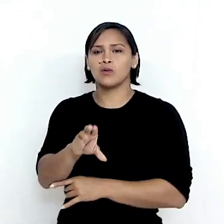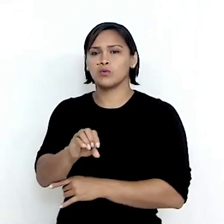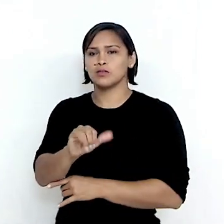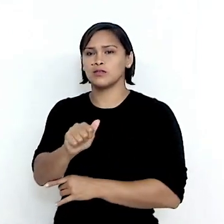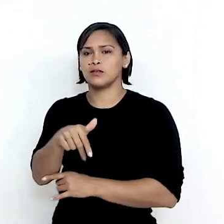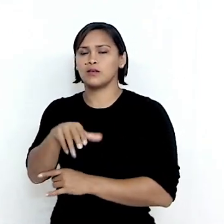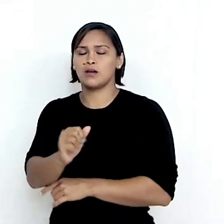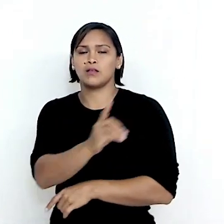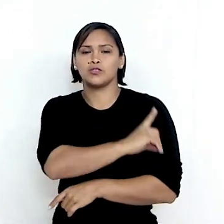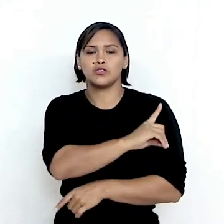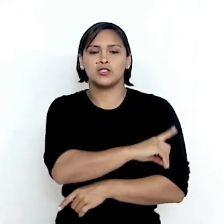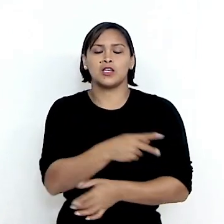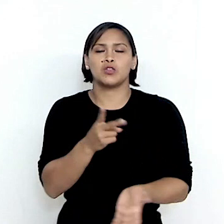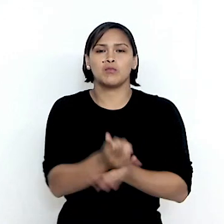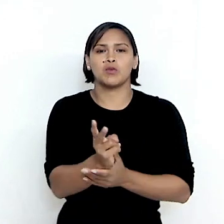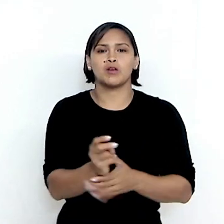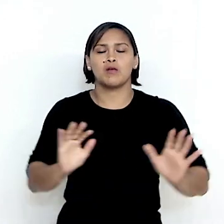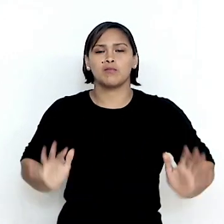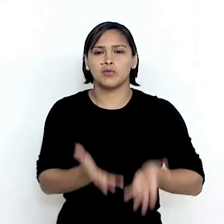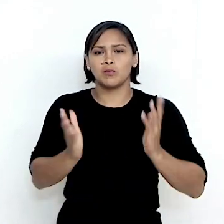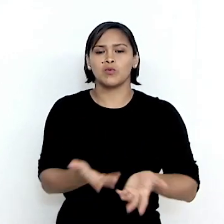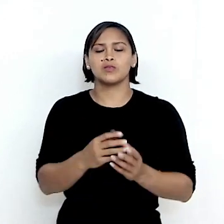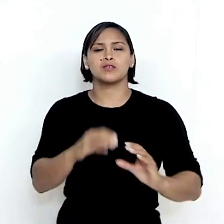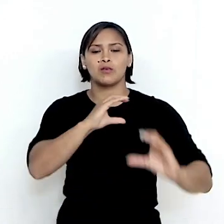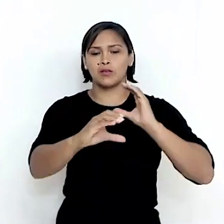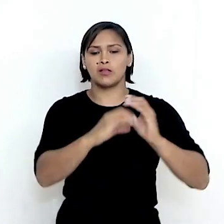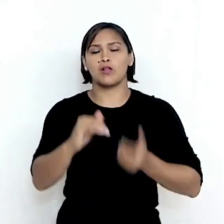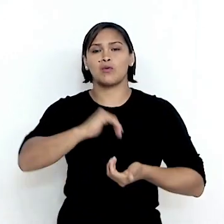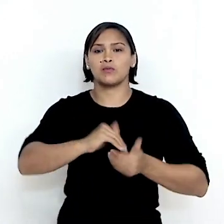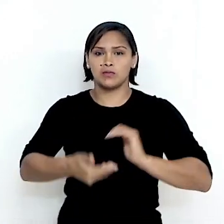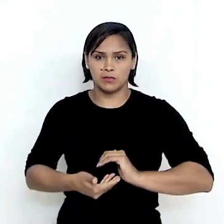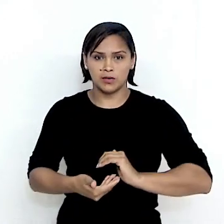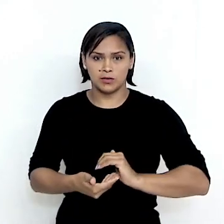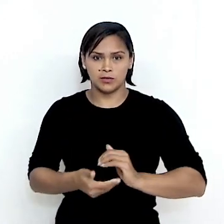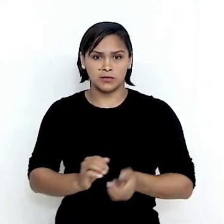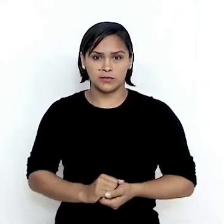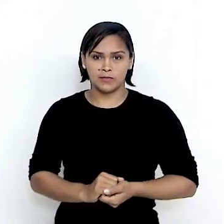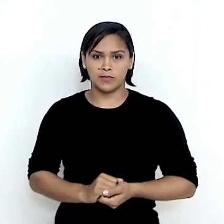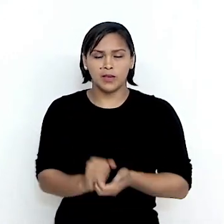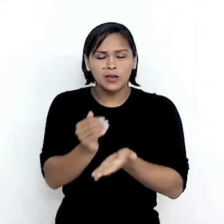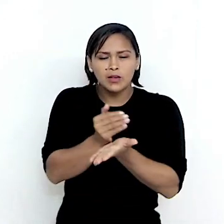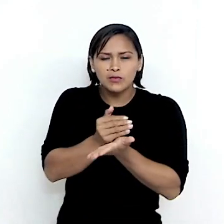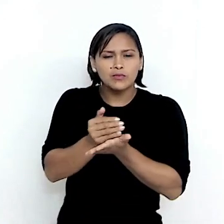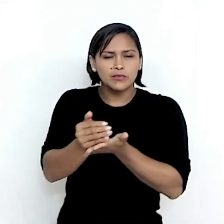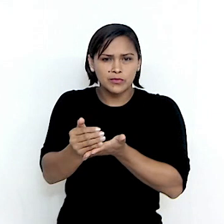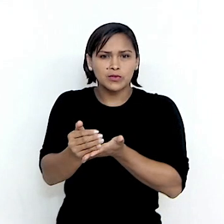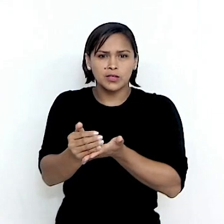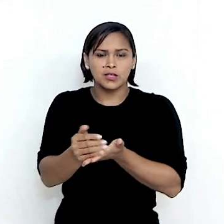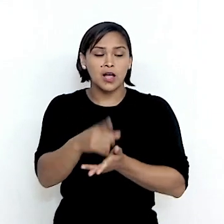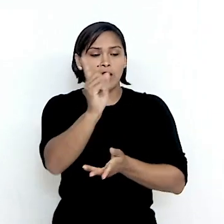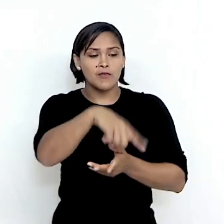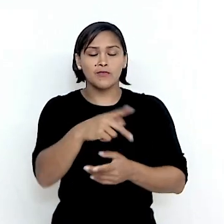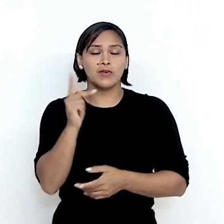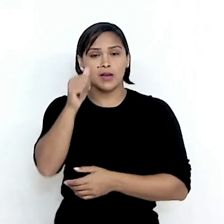del Departamento de Promoción Tecnológica de Itamaraty, que desde un primer momento fue el alma de